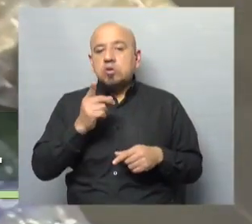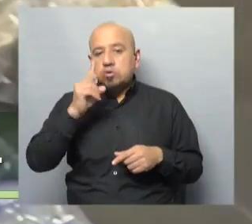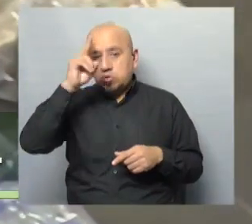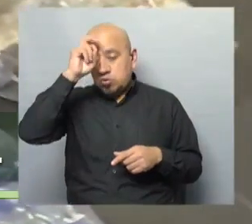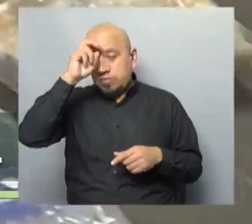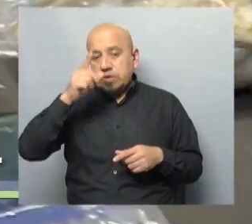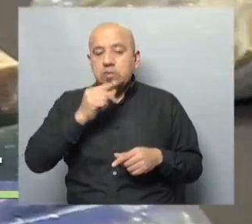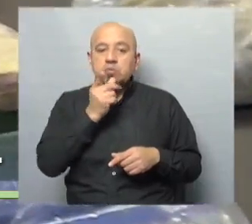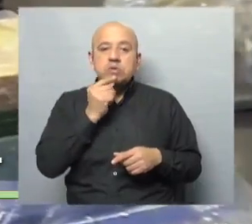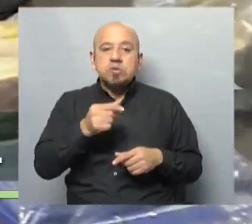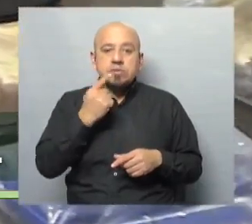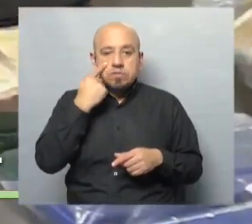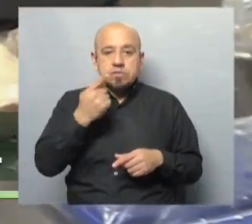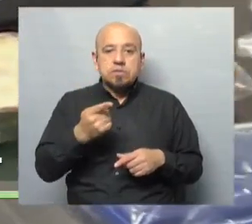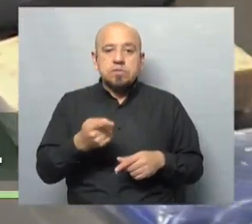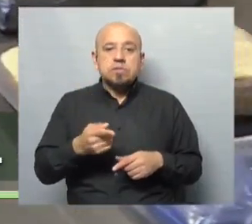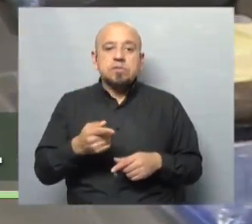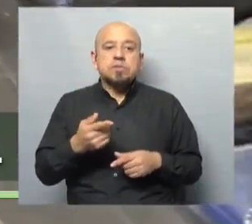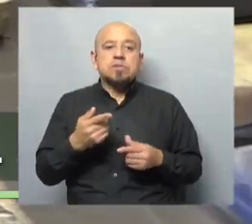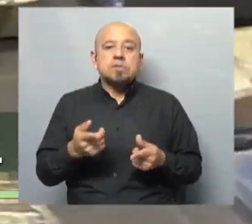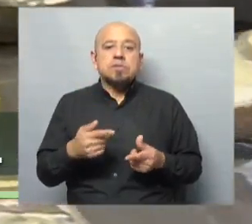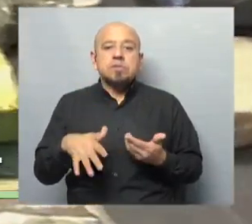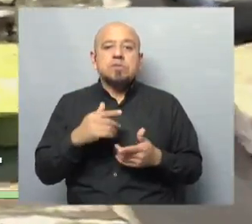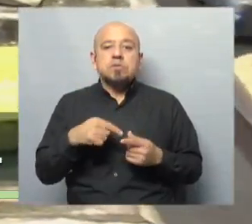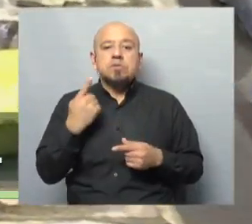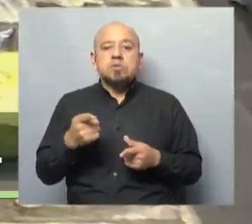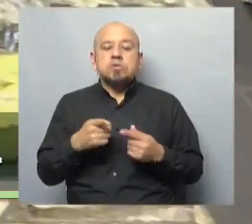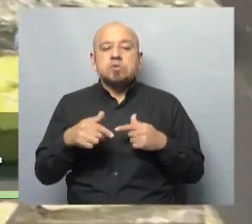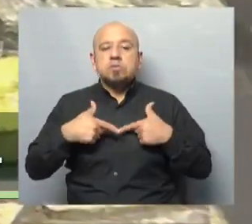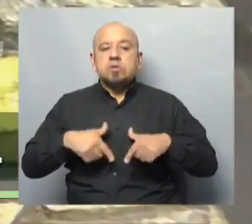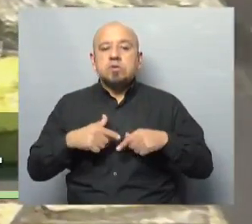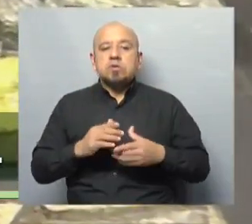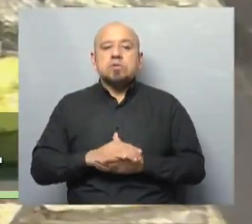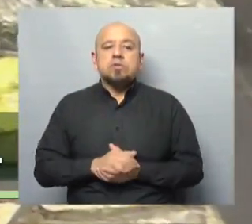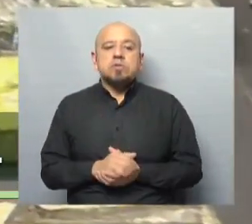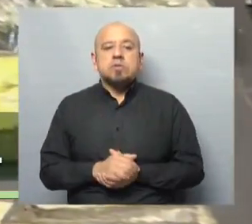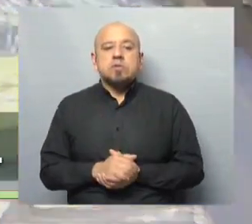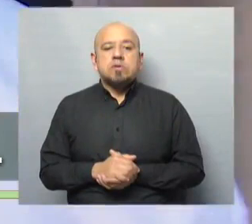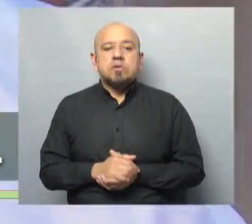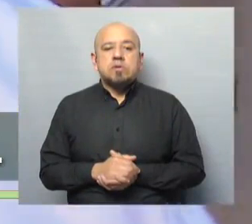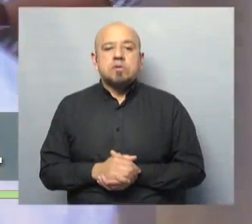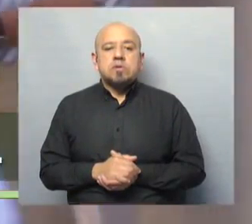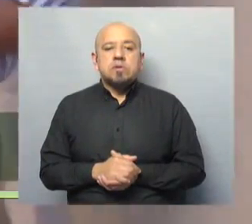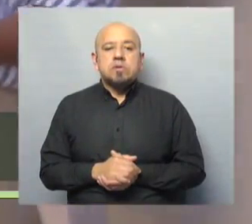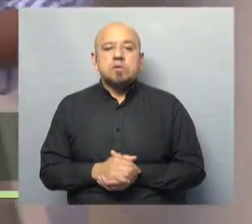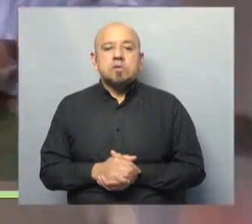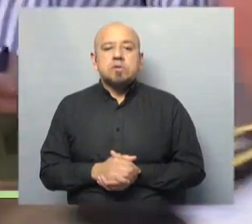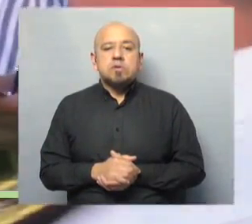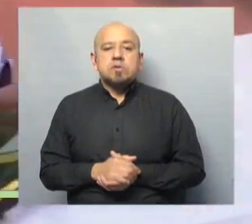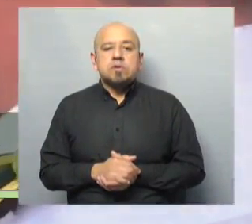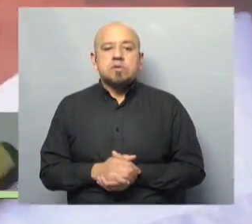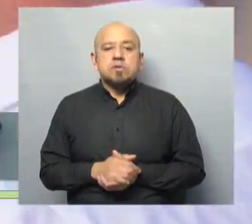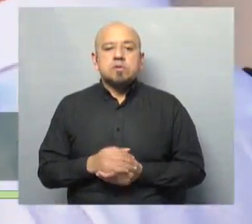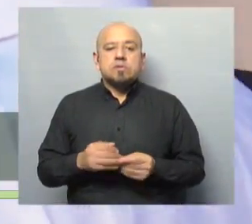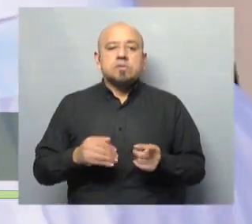hagamos un type a propósito de las atenciones de otros jerarcas de ministerio del interior según pudo saber